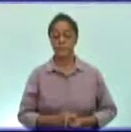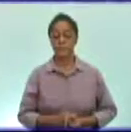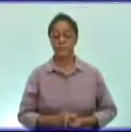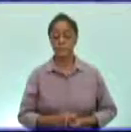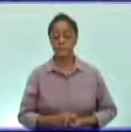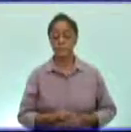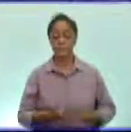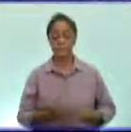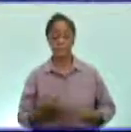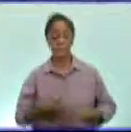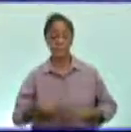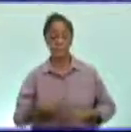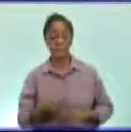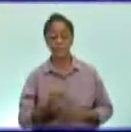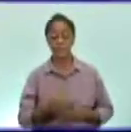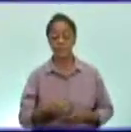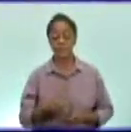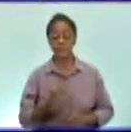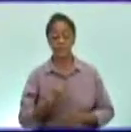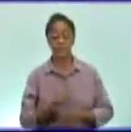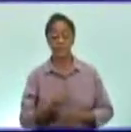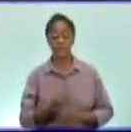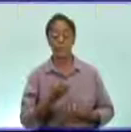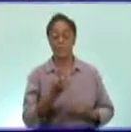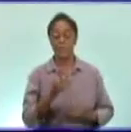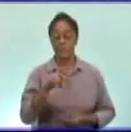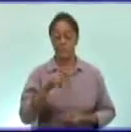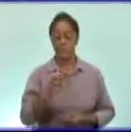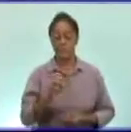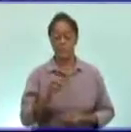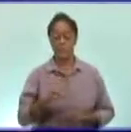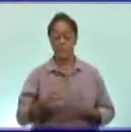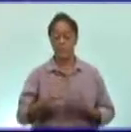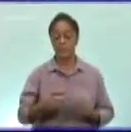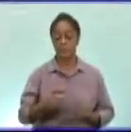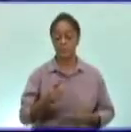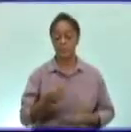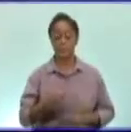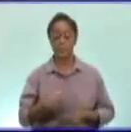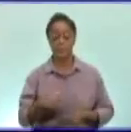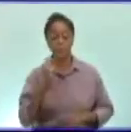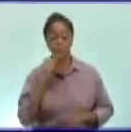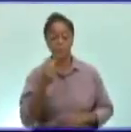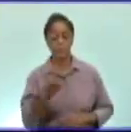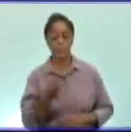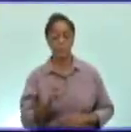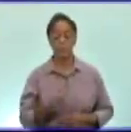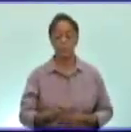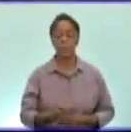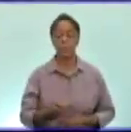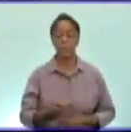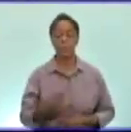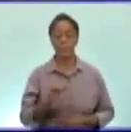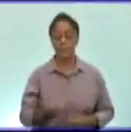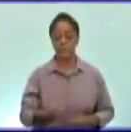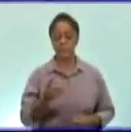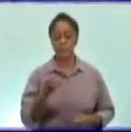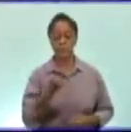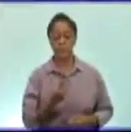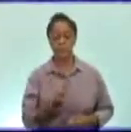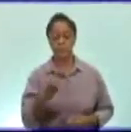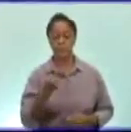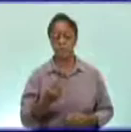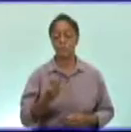Por otro lado, encontramos a las algas, que pueden estar formados por una o más células, es decir, pueden ser seres unicelulares